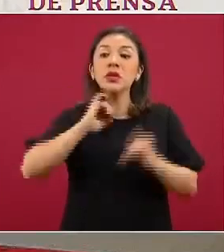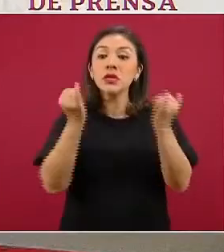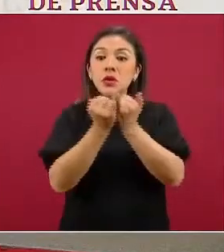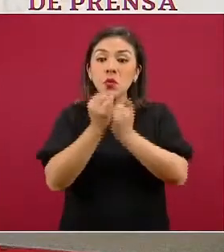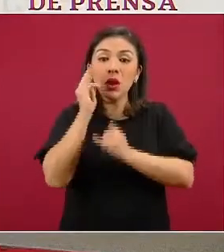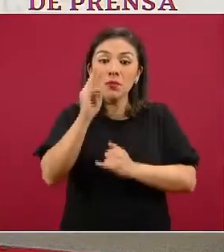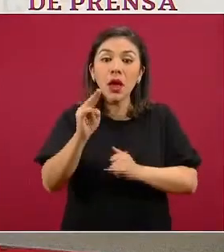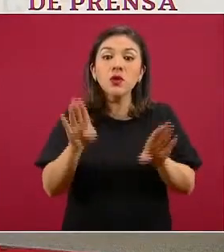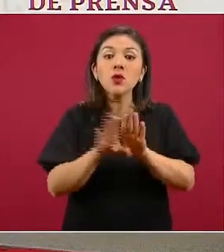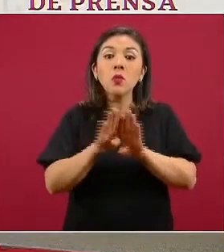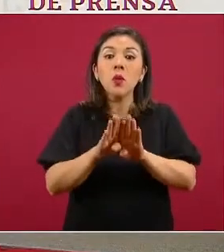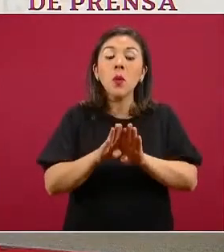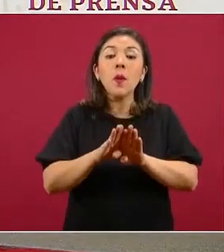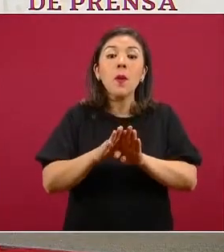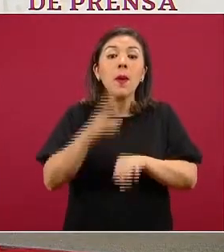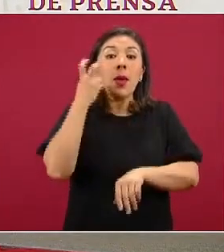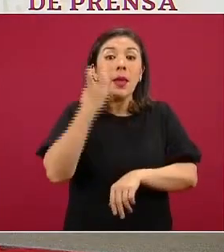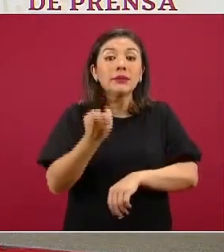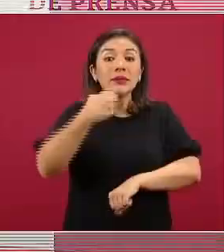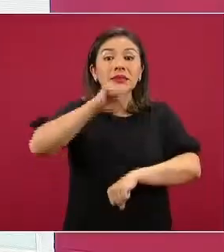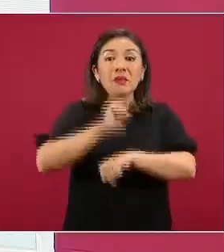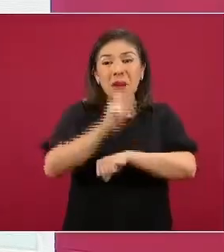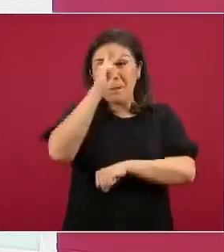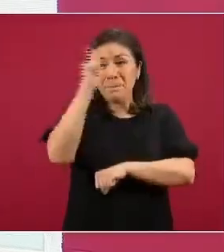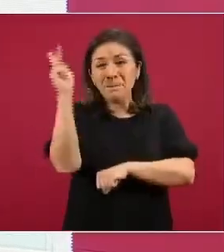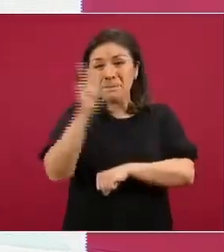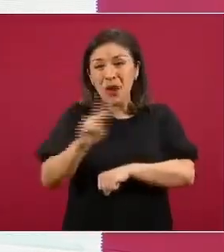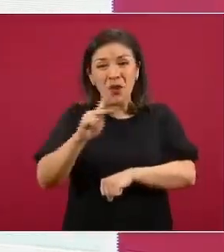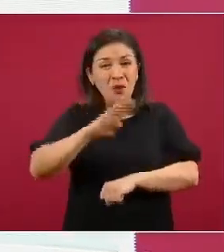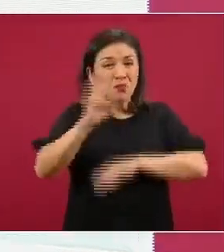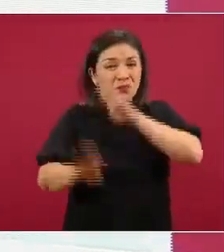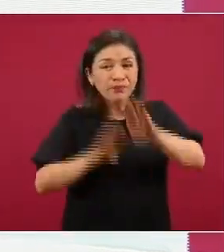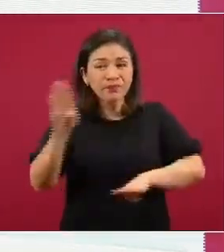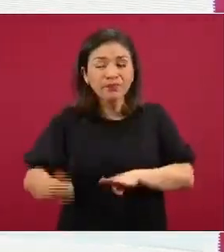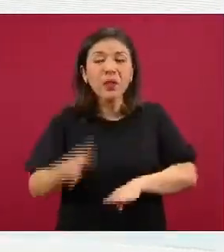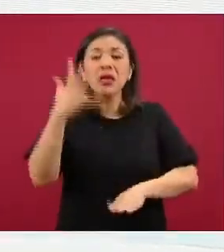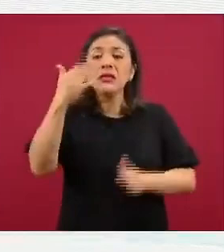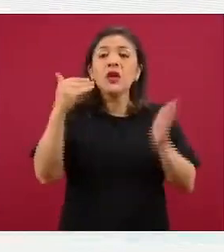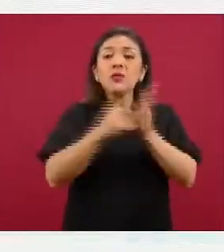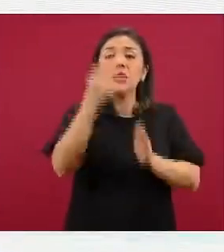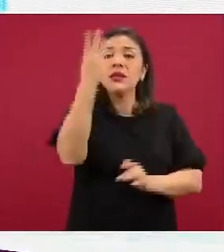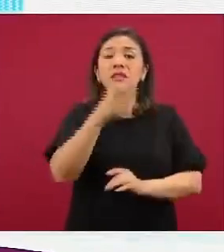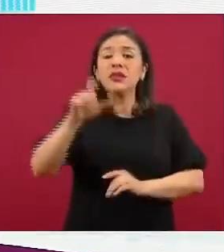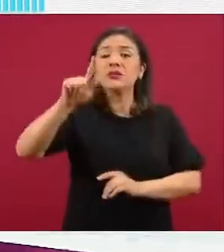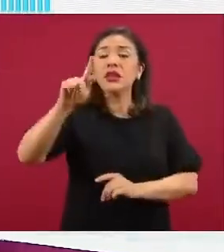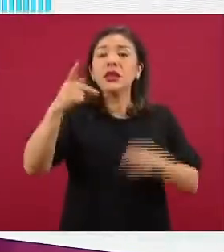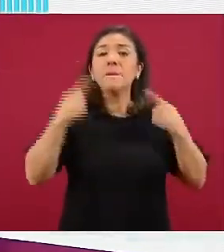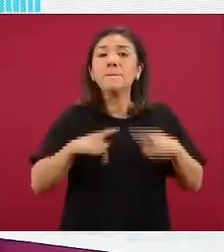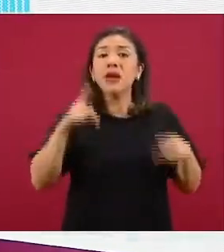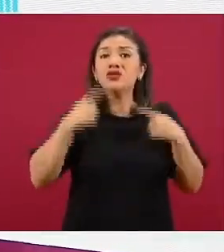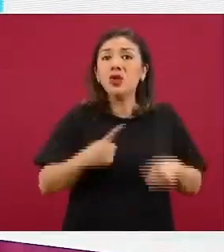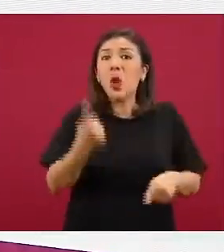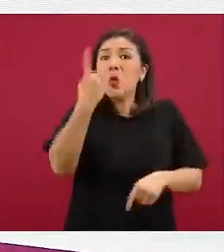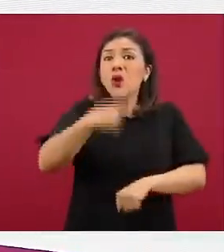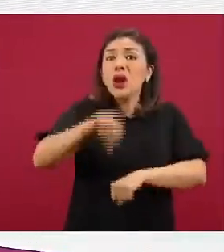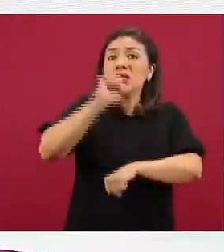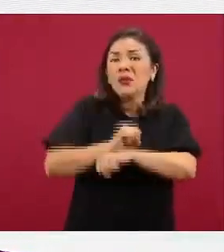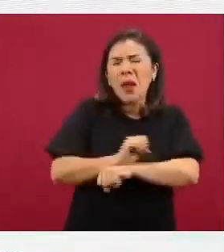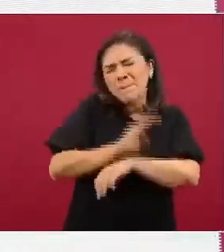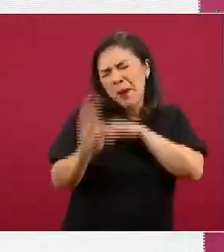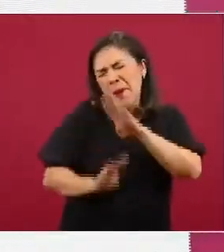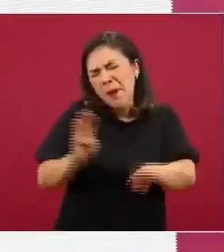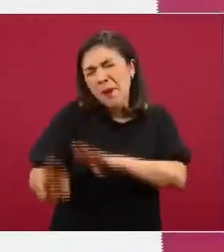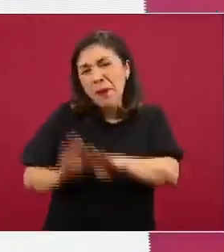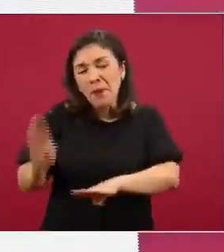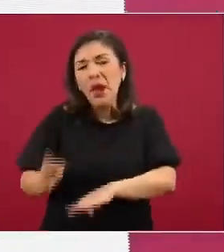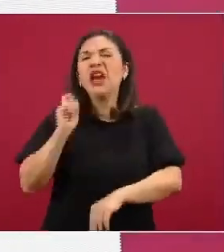el máximo semana de defunciones, fueron 5.370 en toda una semana, que fue en la semana 28, y